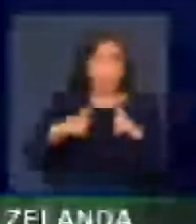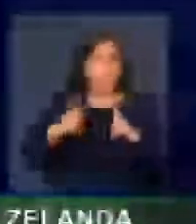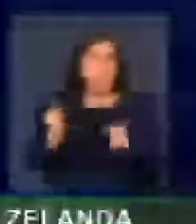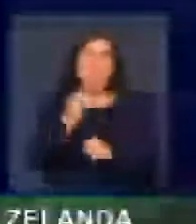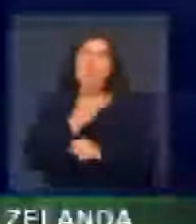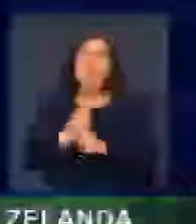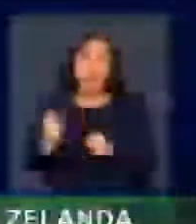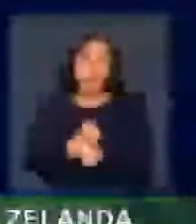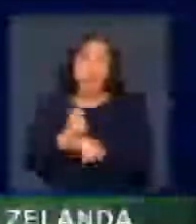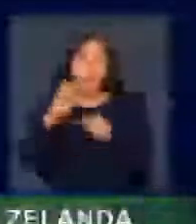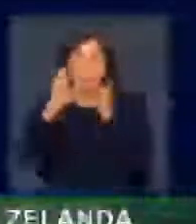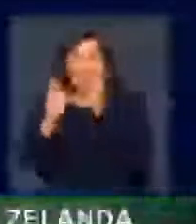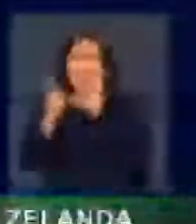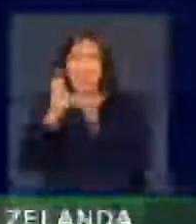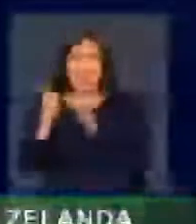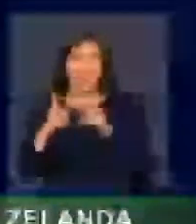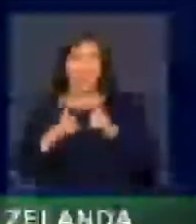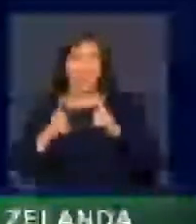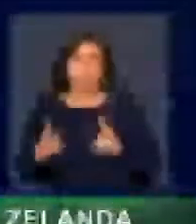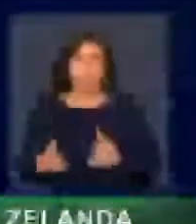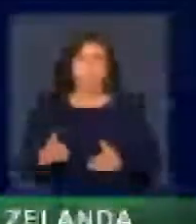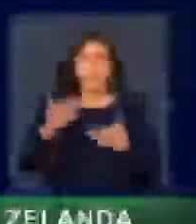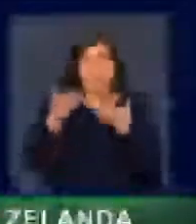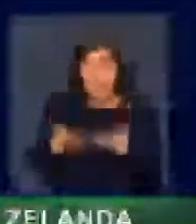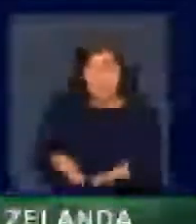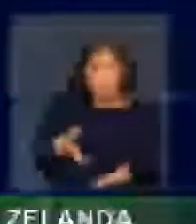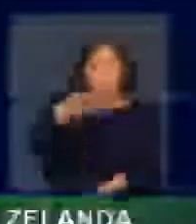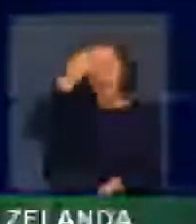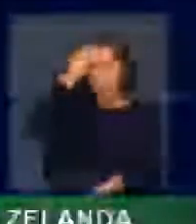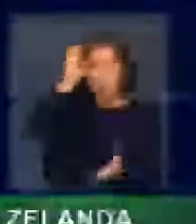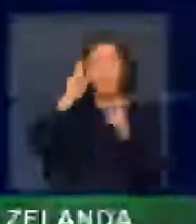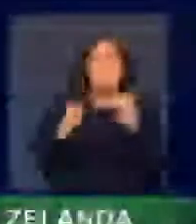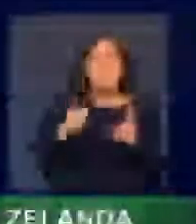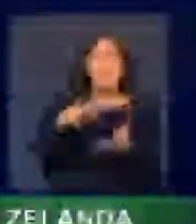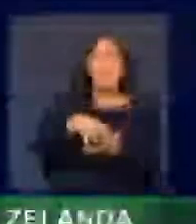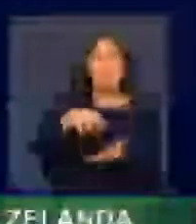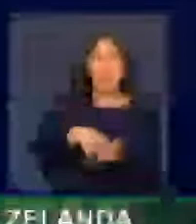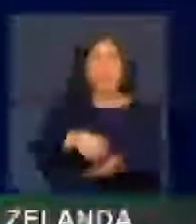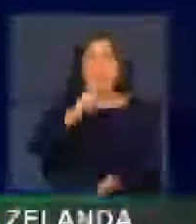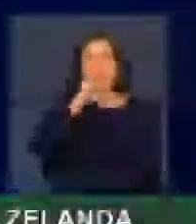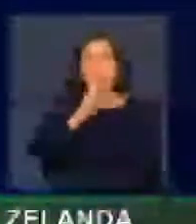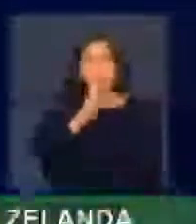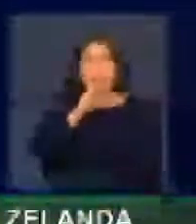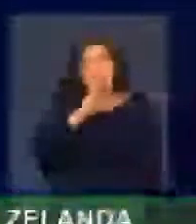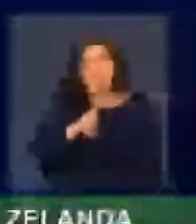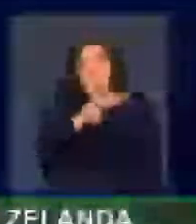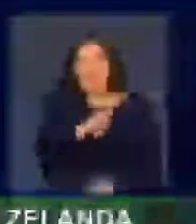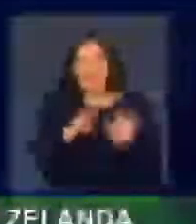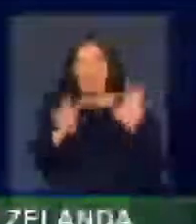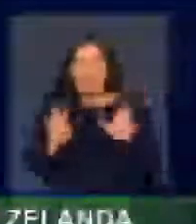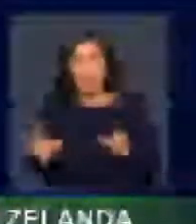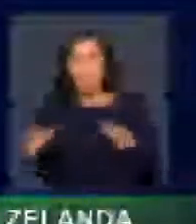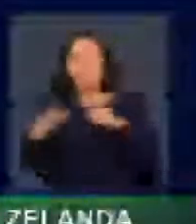Parlamento. El hecho revivió en Nueva Zelanda el recuerdo del ataque en la ciudad de Christchurch en marzo de 2019, cuando un supremacista